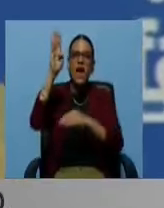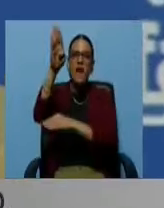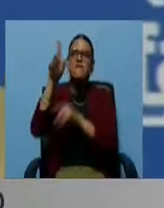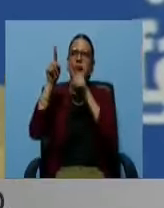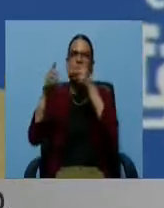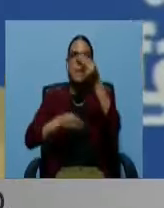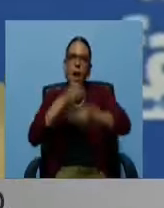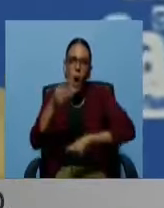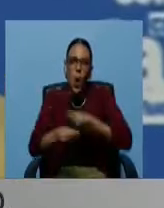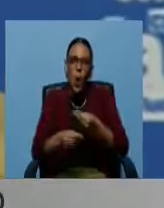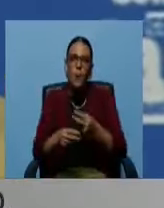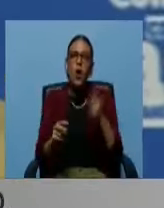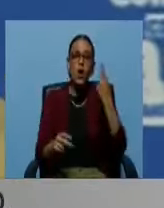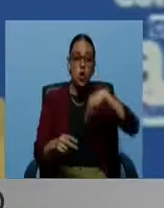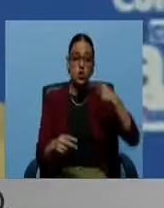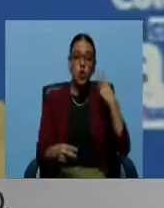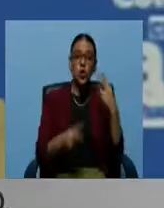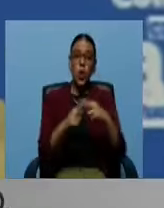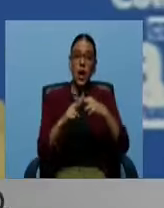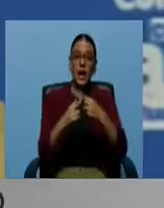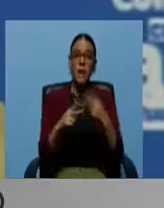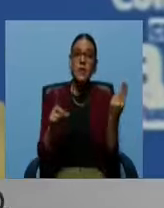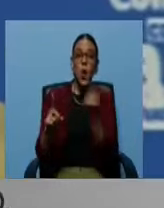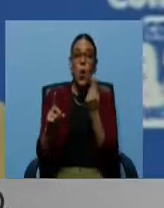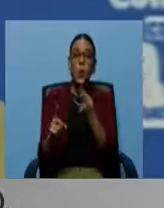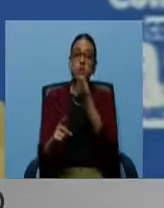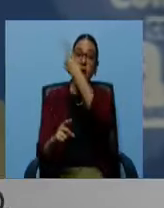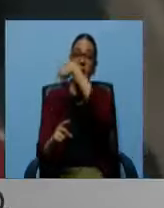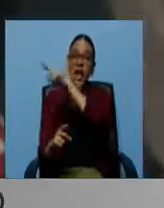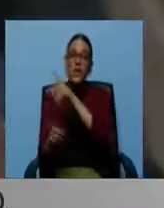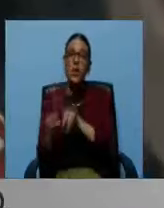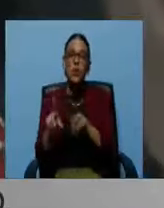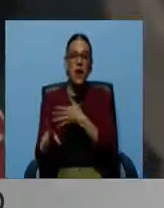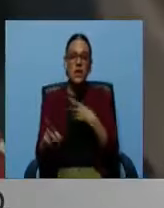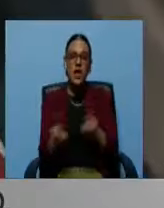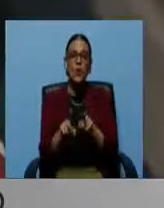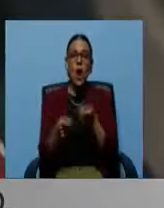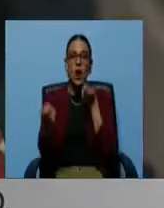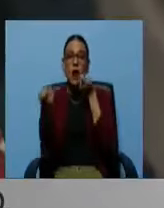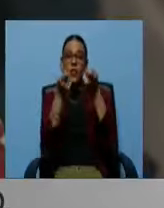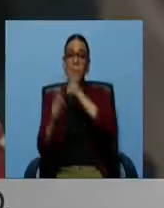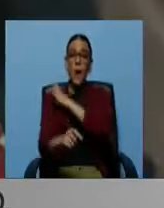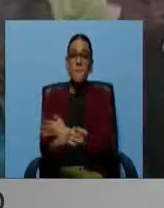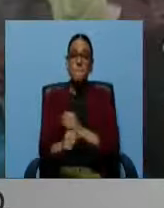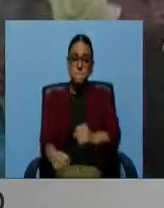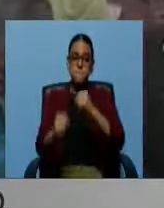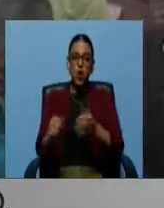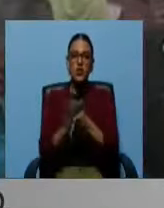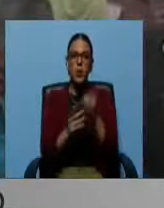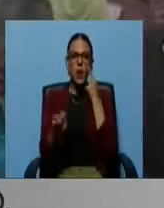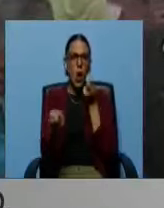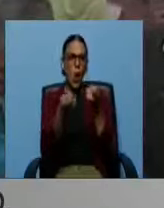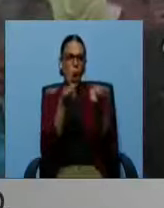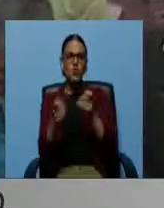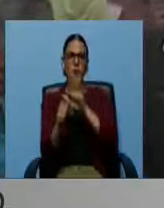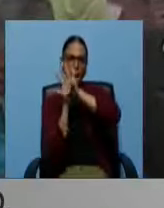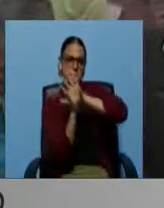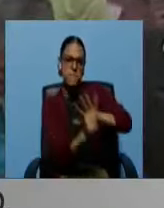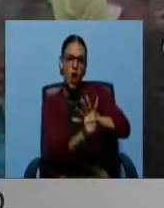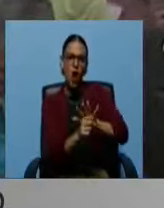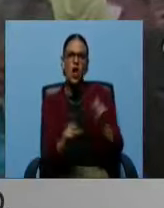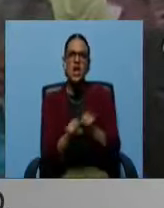como herramienta utilizada por las clases dominantes, por los poderosos, para seguir excluyendo, para